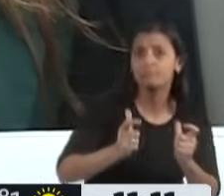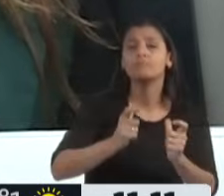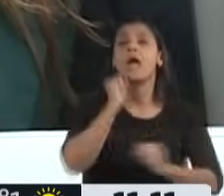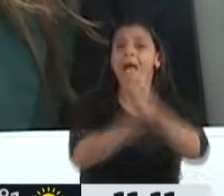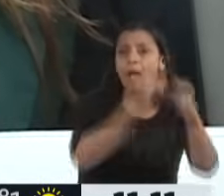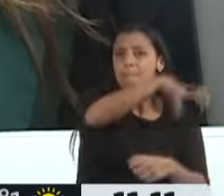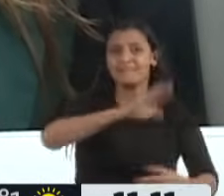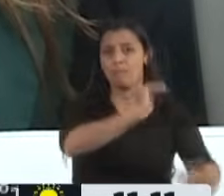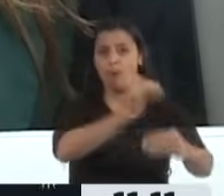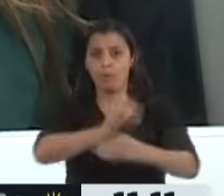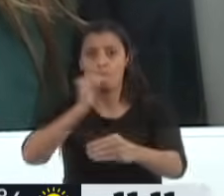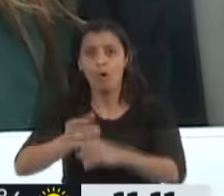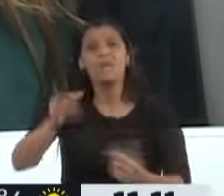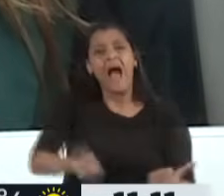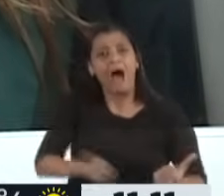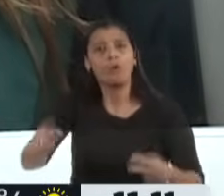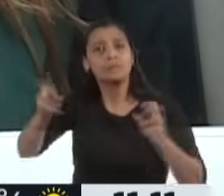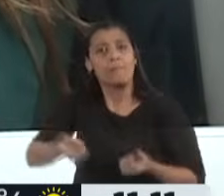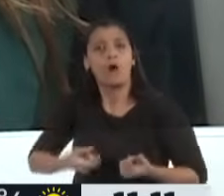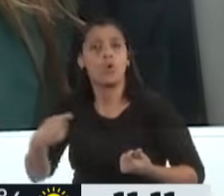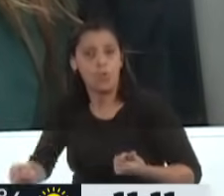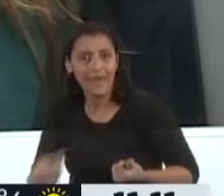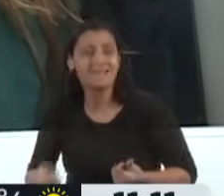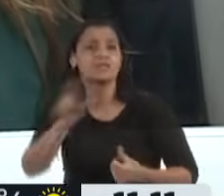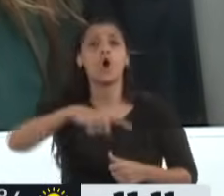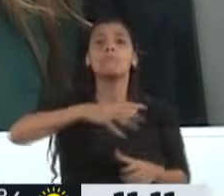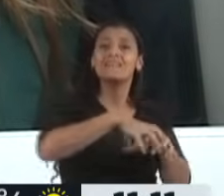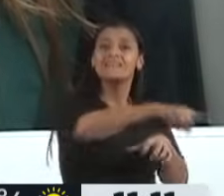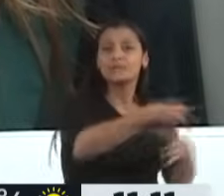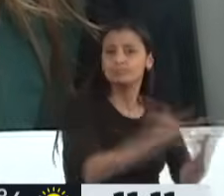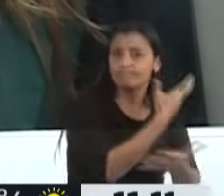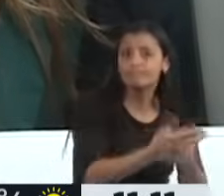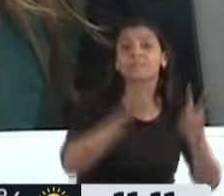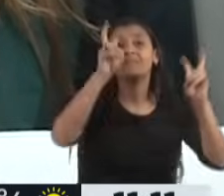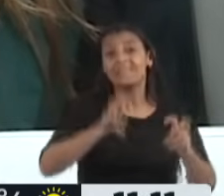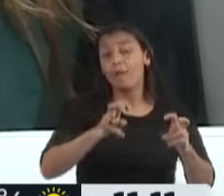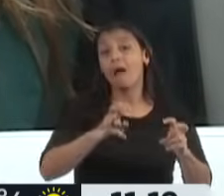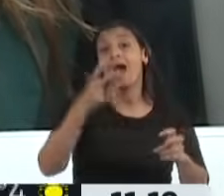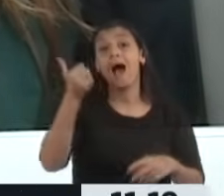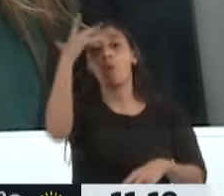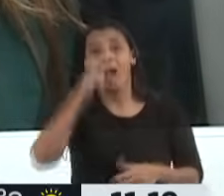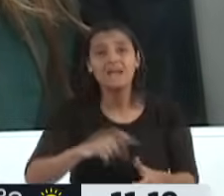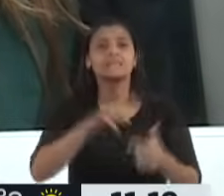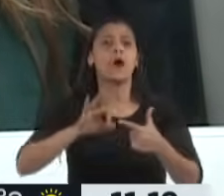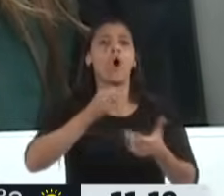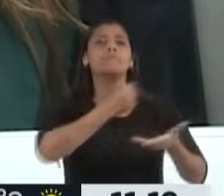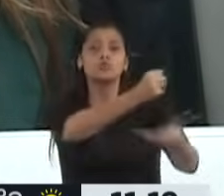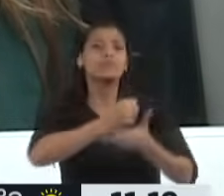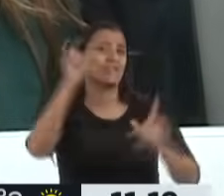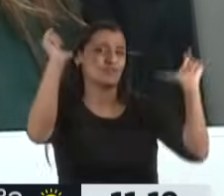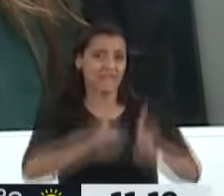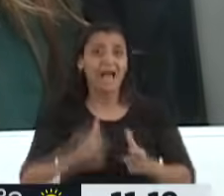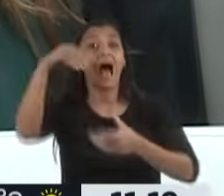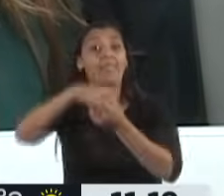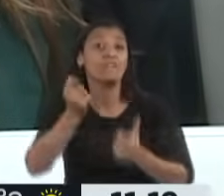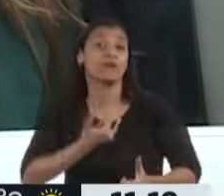de entes públicos, ajustes en las jubilaciones y sectores vulnerables, con el tema de las asignaciones, el corte de planes, comedores y